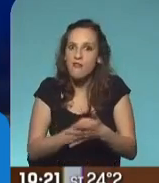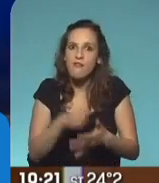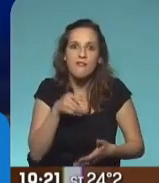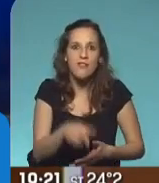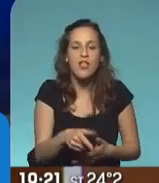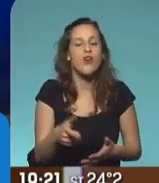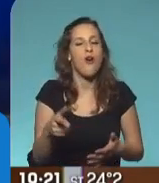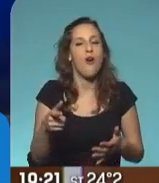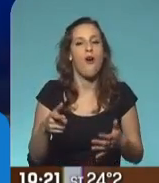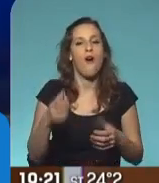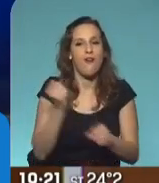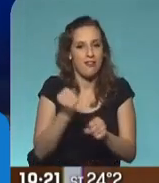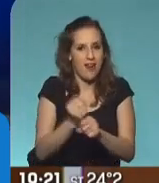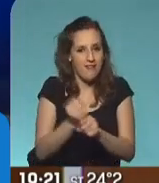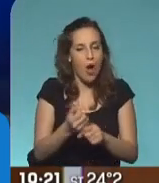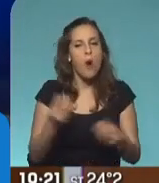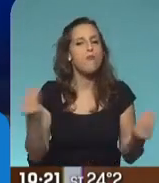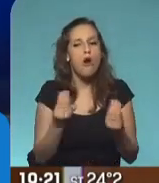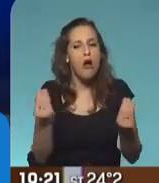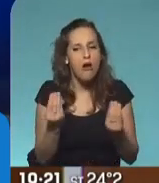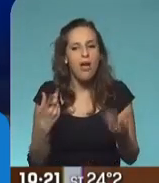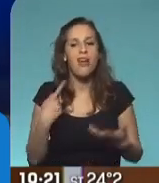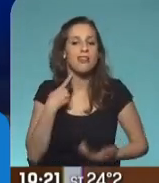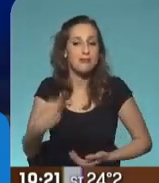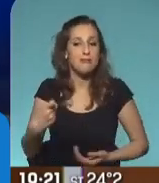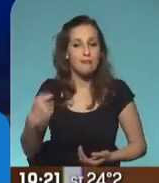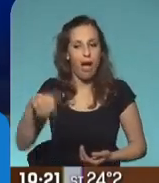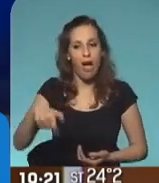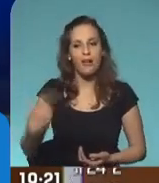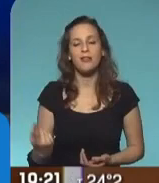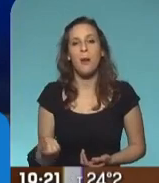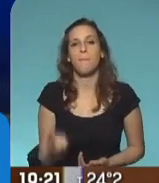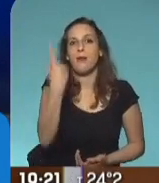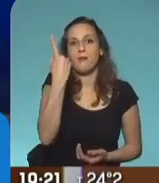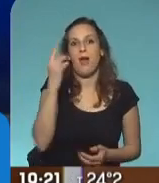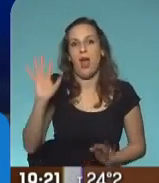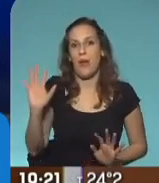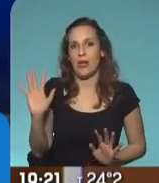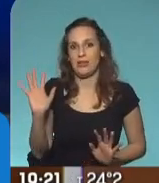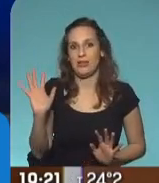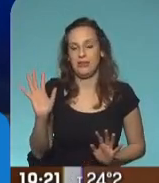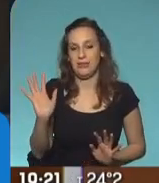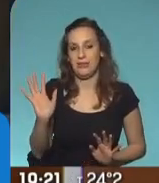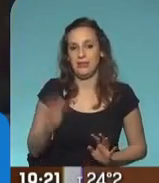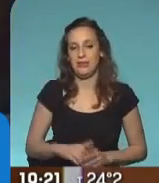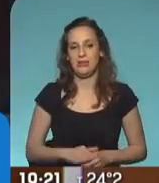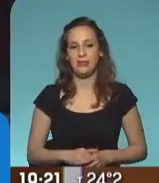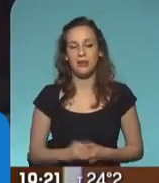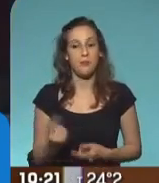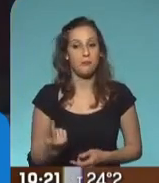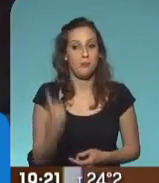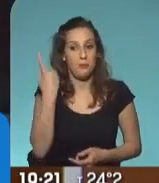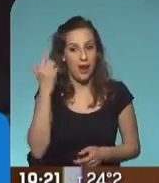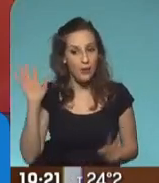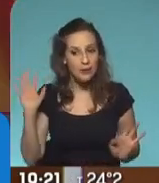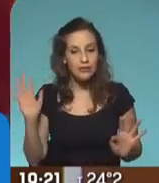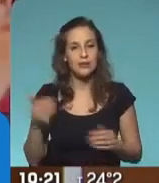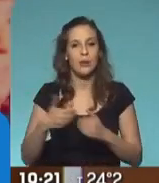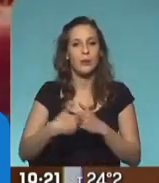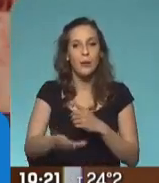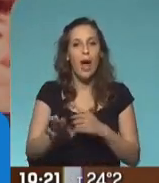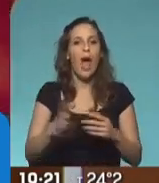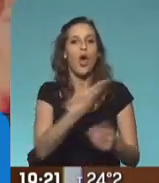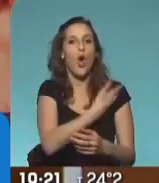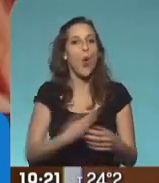tener en España por primera vez desde los últimos 40 años de transición democrática que vive España un gobierno de coalición de